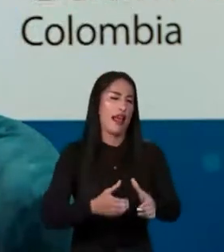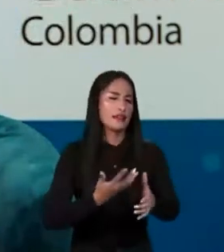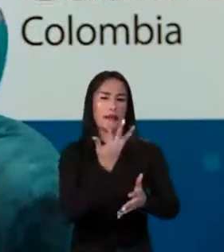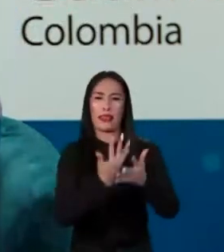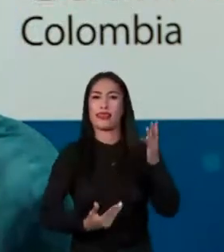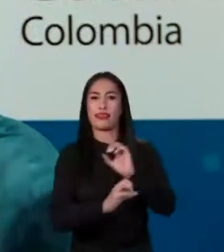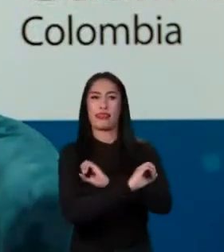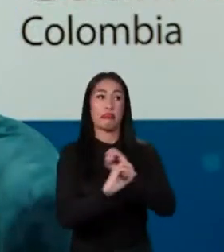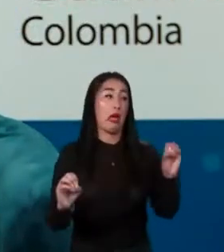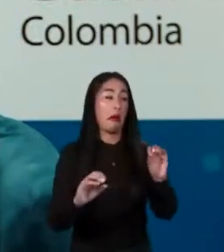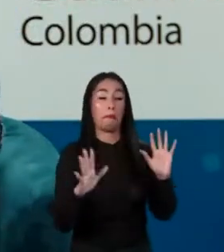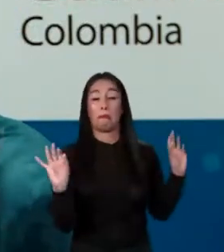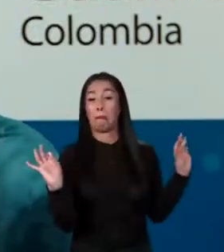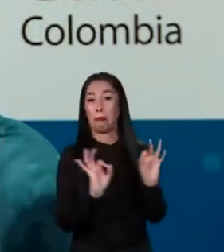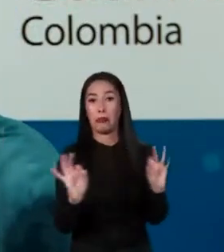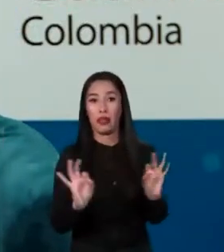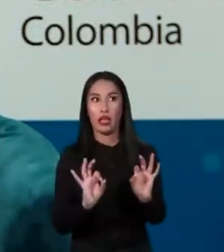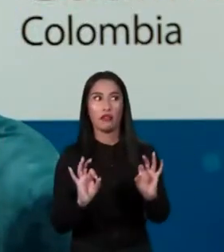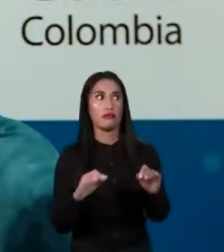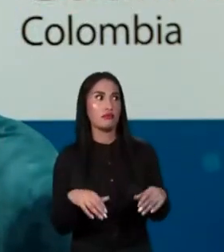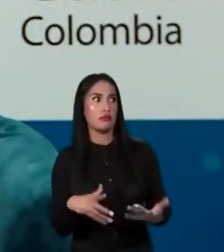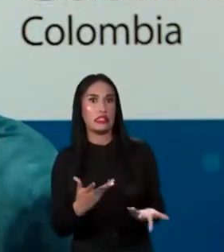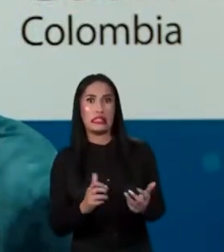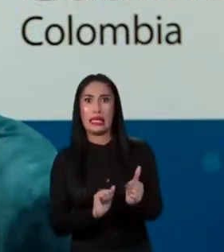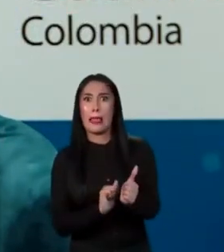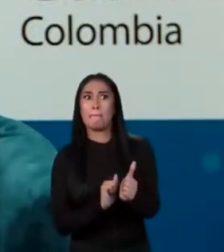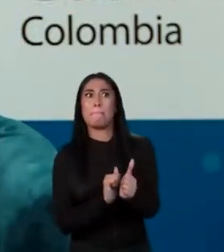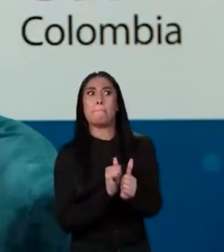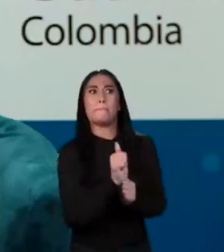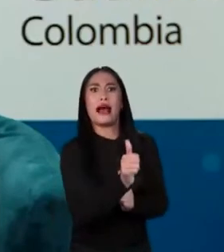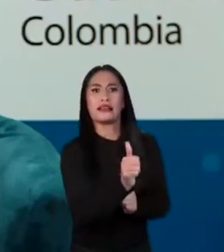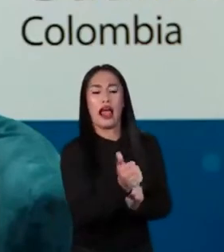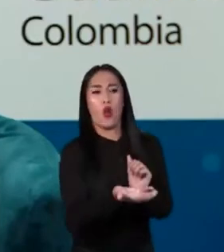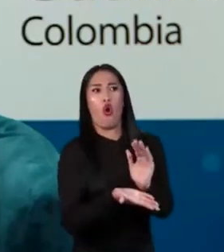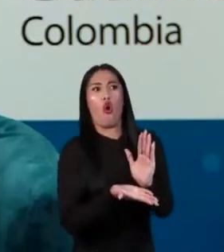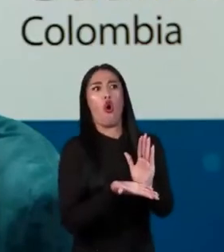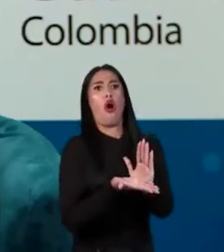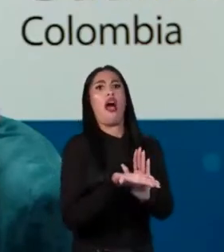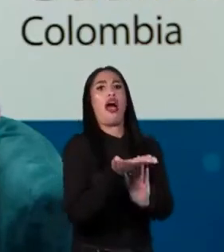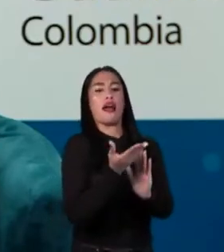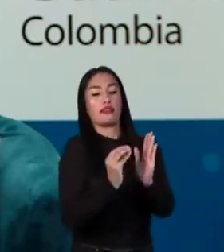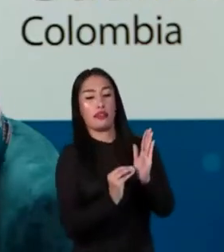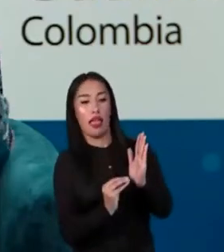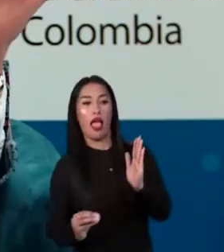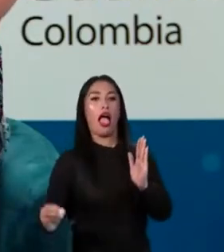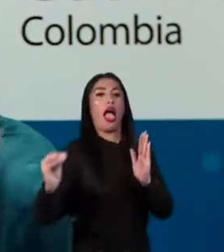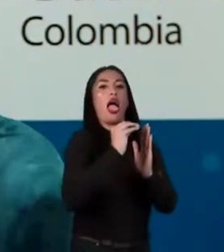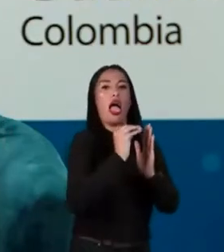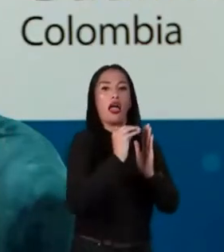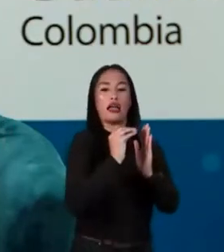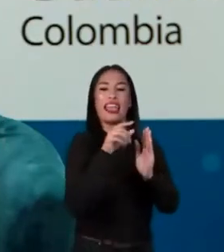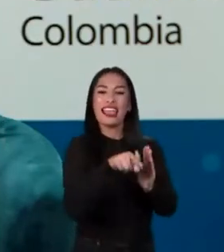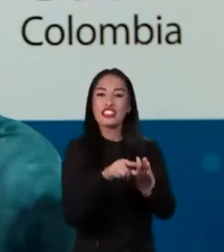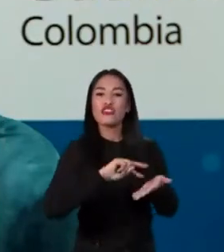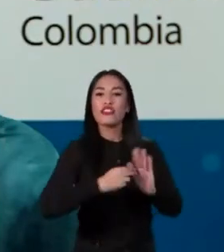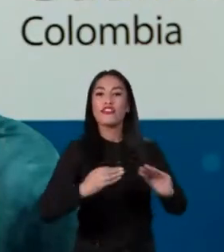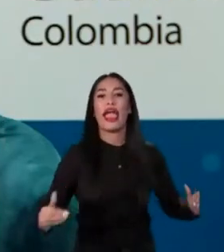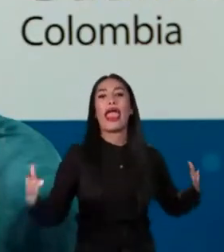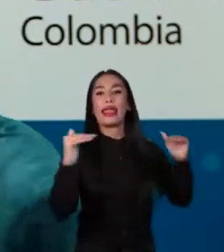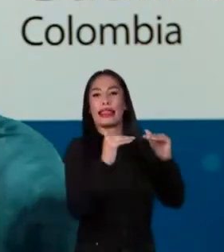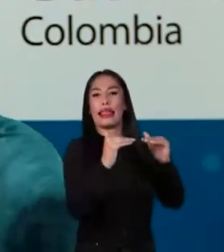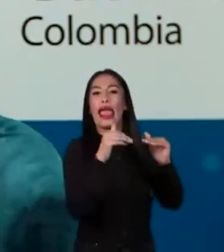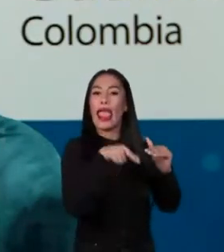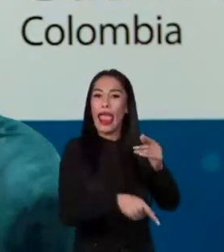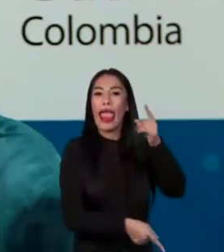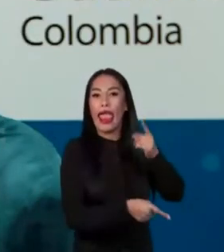toca llevarlos al más alto nivel eso eso es equidad eso es equidad entonces cuando